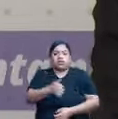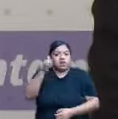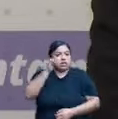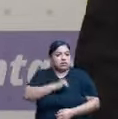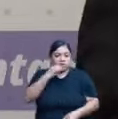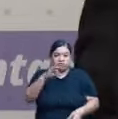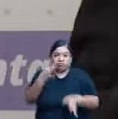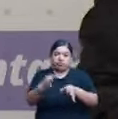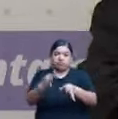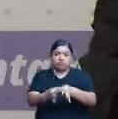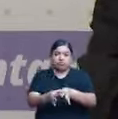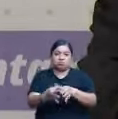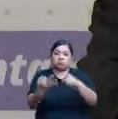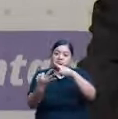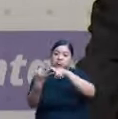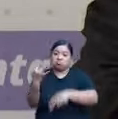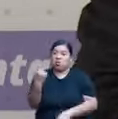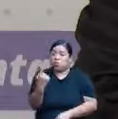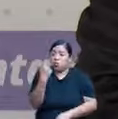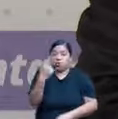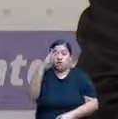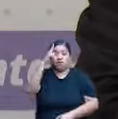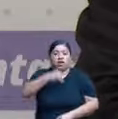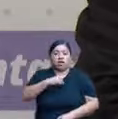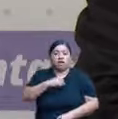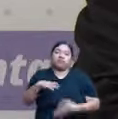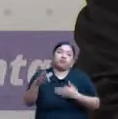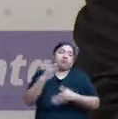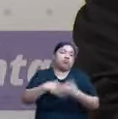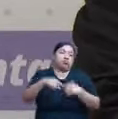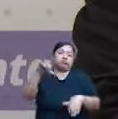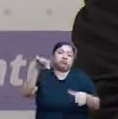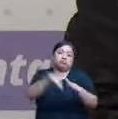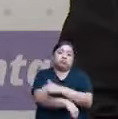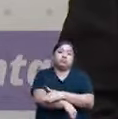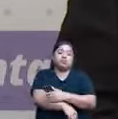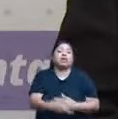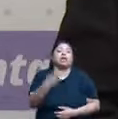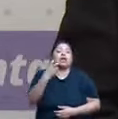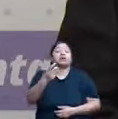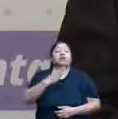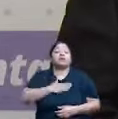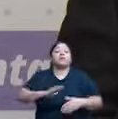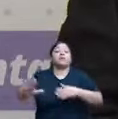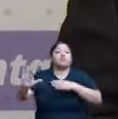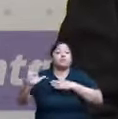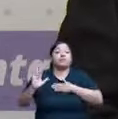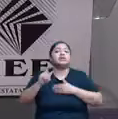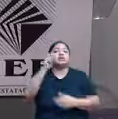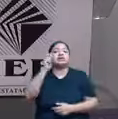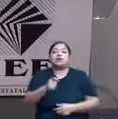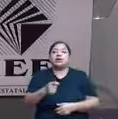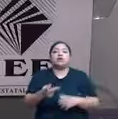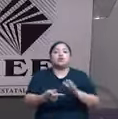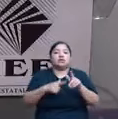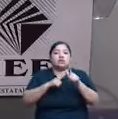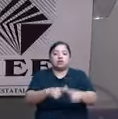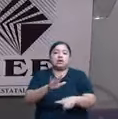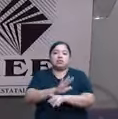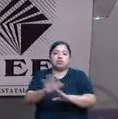está fallando, pues vamos a fallar todos. Hoy ese es el gran compromiso de este gobierno que no puede seguir